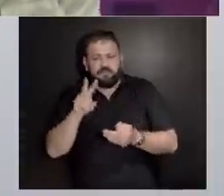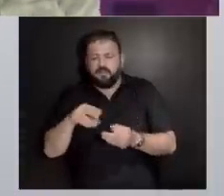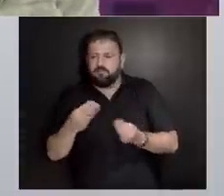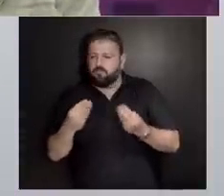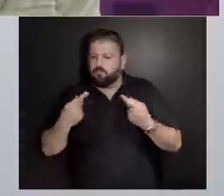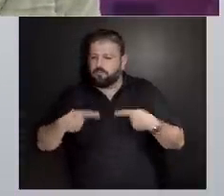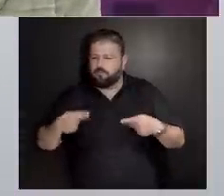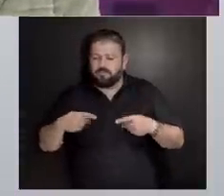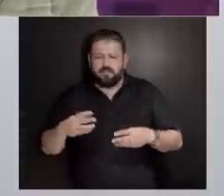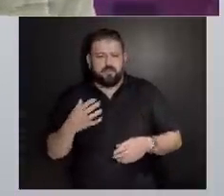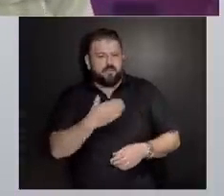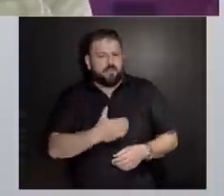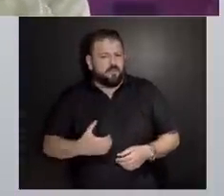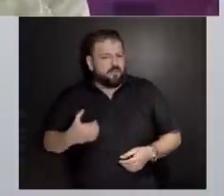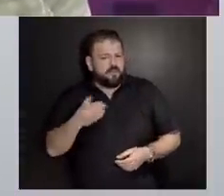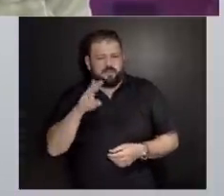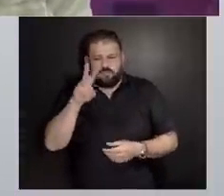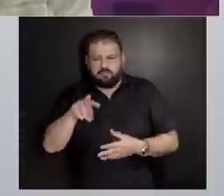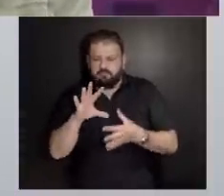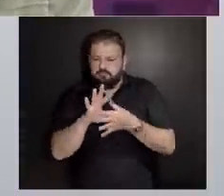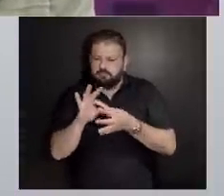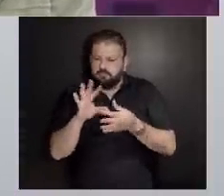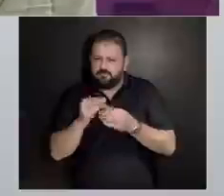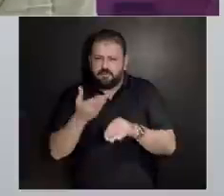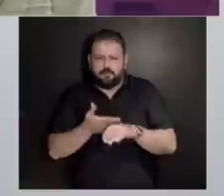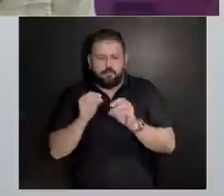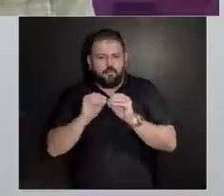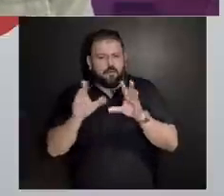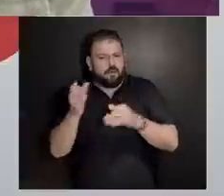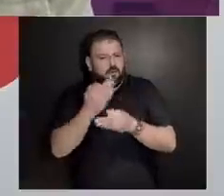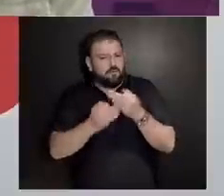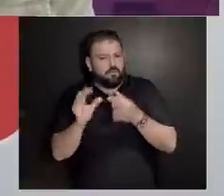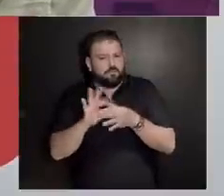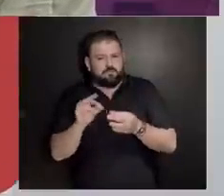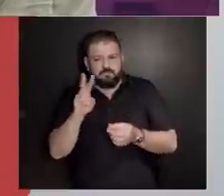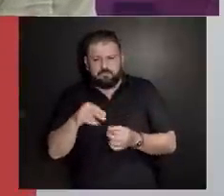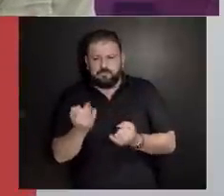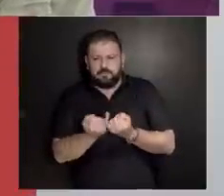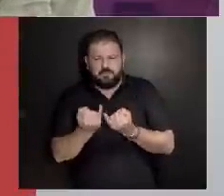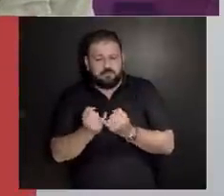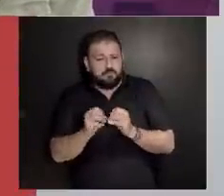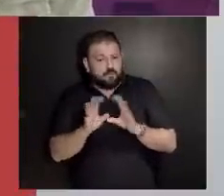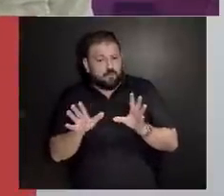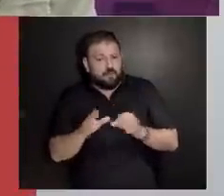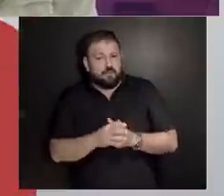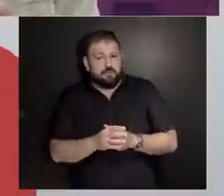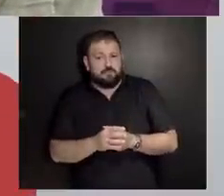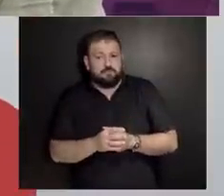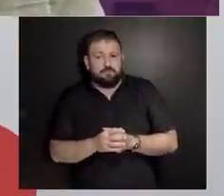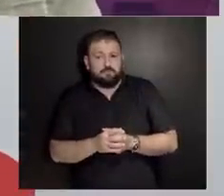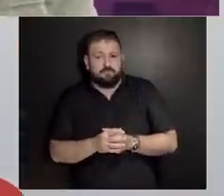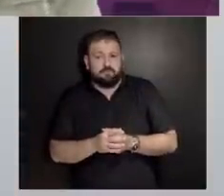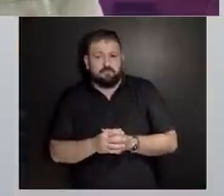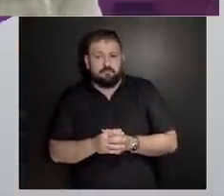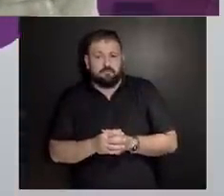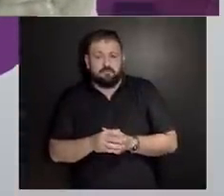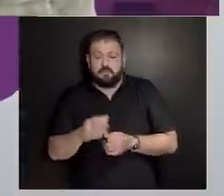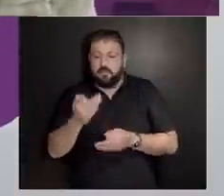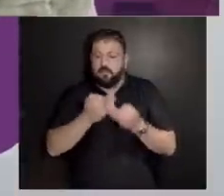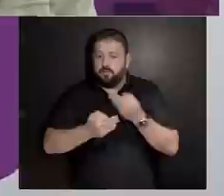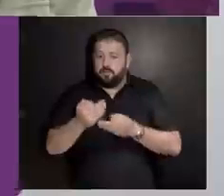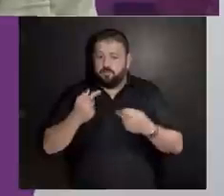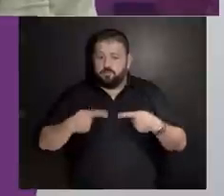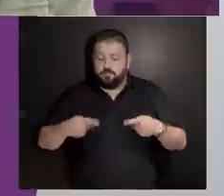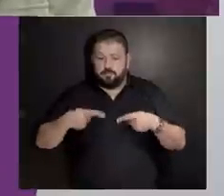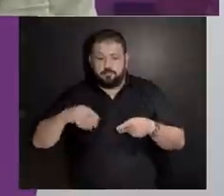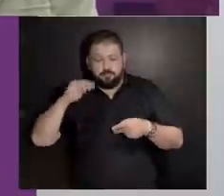muy contento. Muchas gracias, de verdad que ha sido muy claro todo lo que nos explicaron, queda súper claro. Sí, bueno, todo el mundo pensamos que es más